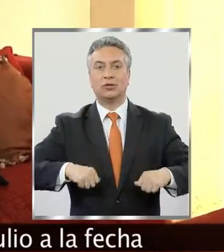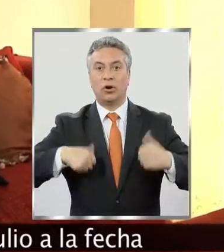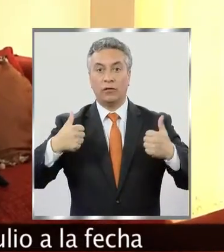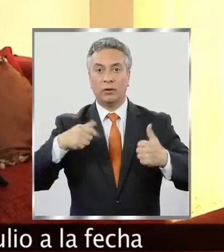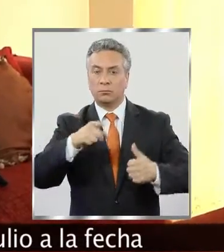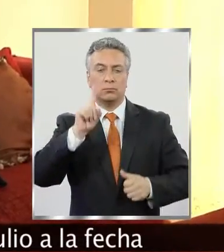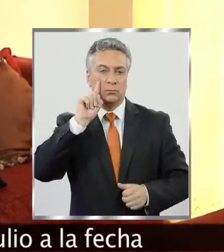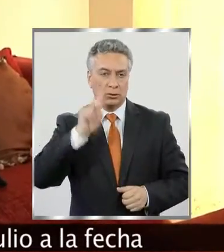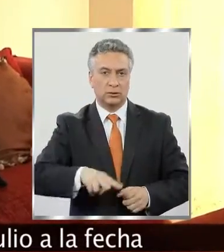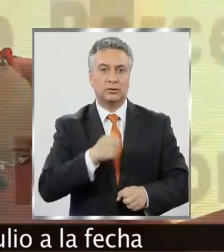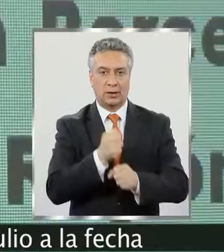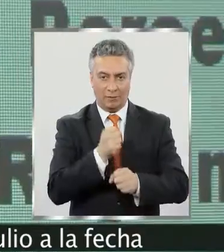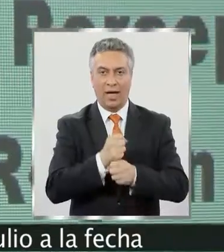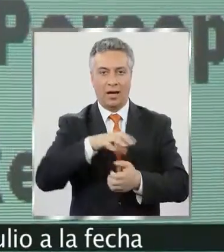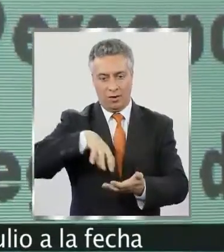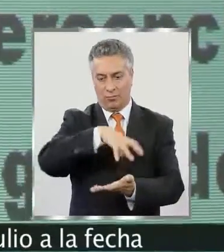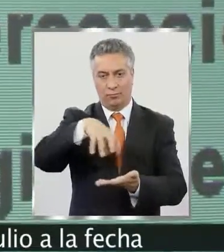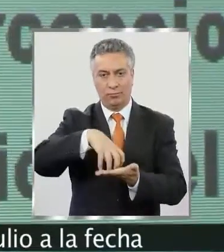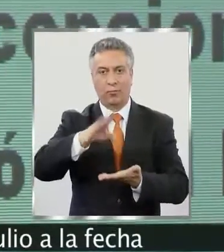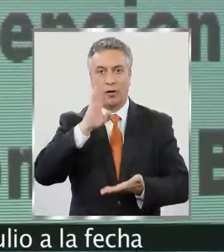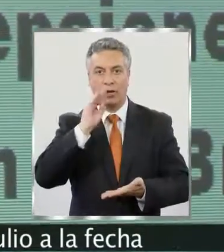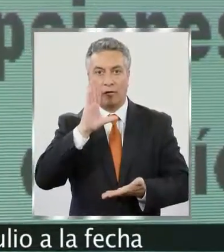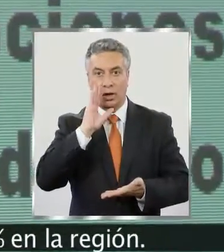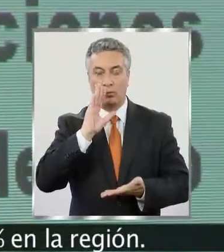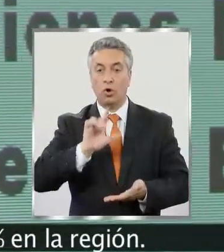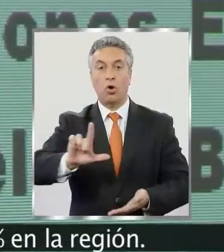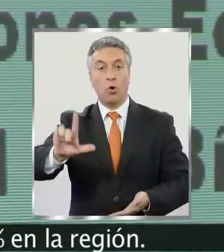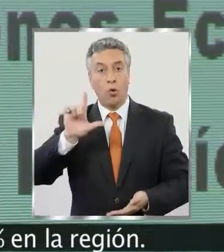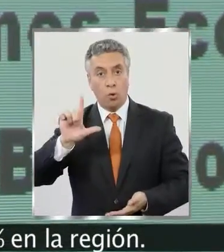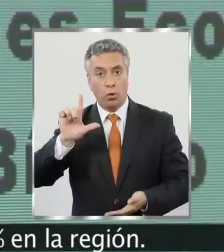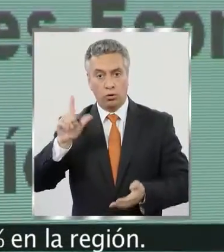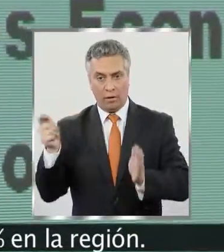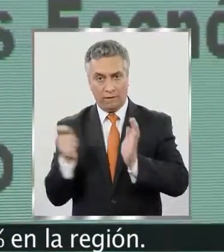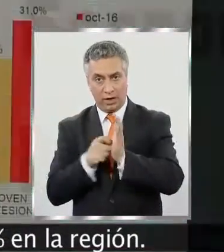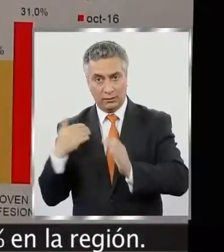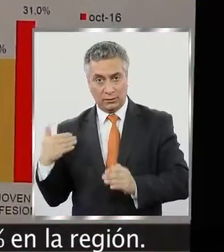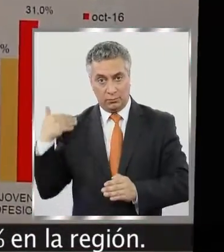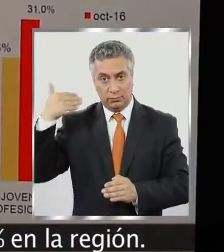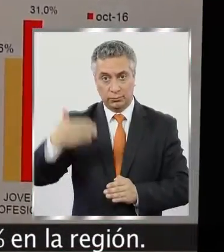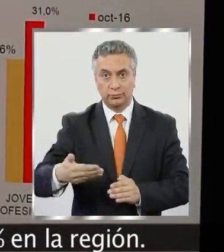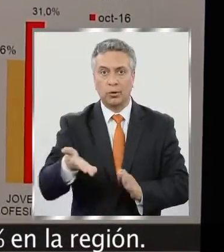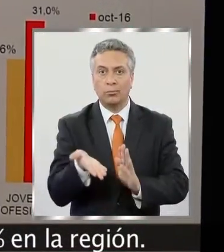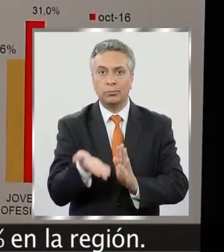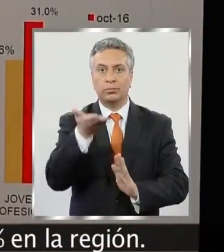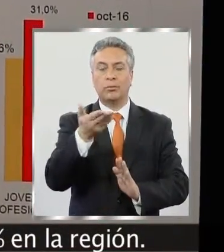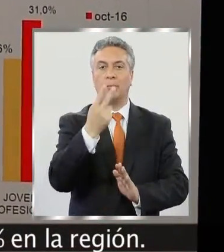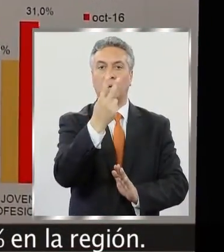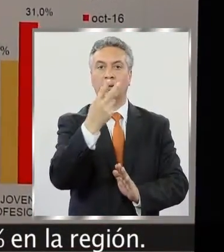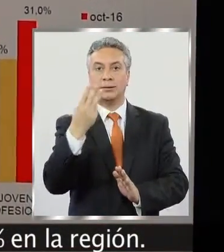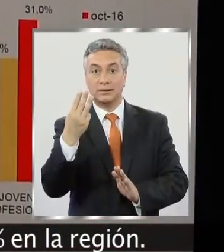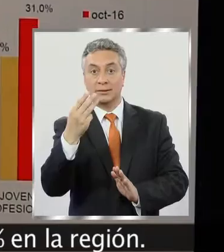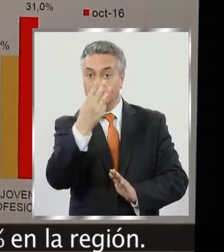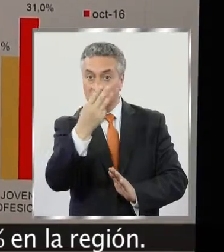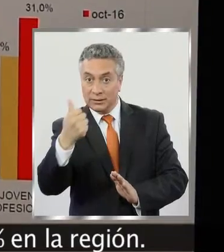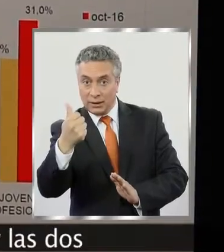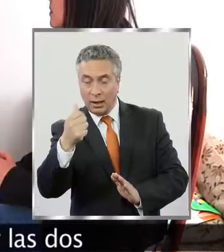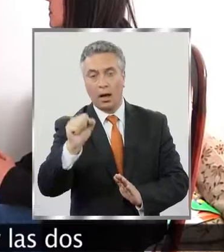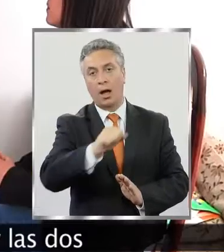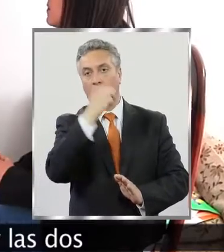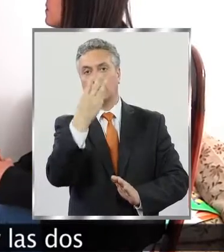conocer Corbiobío. Índice que desde julio a la fecha aumentó de un 23,6 a un 31% en la